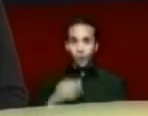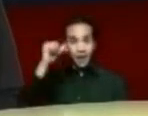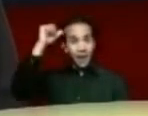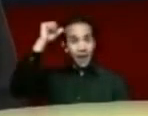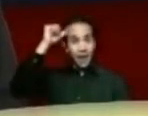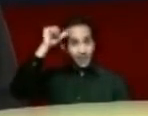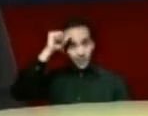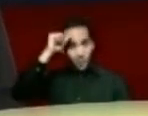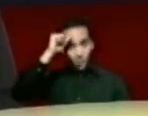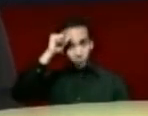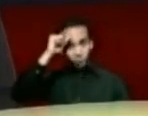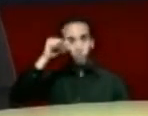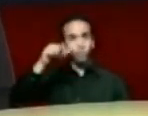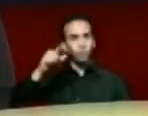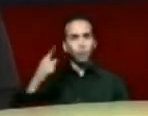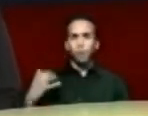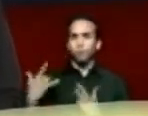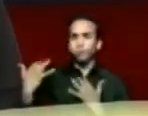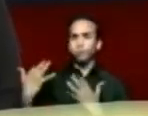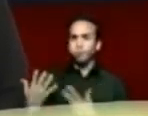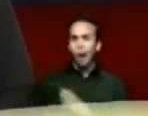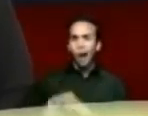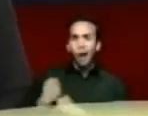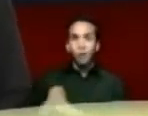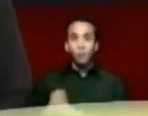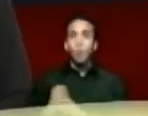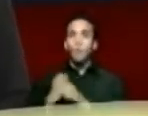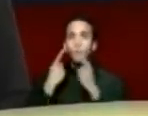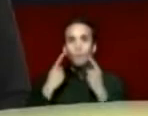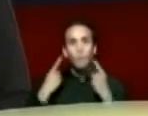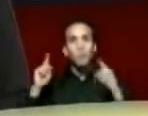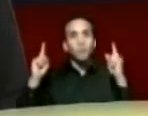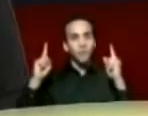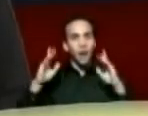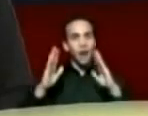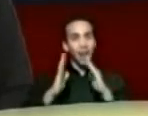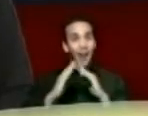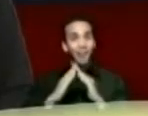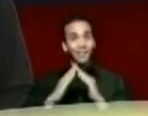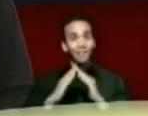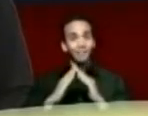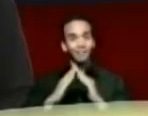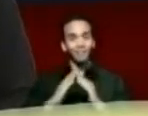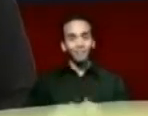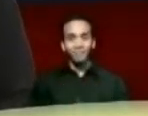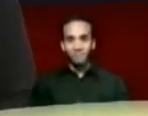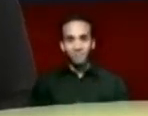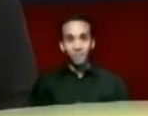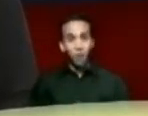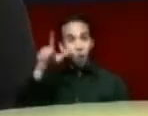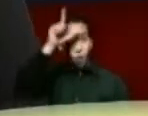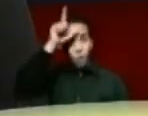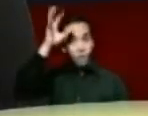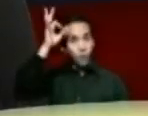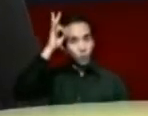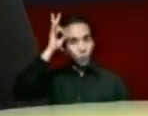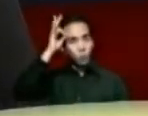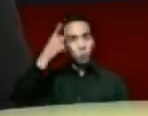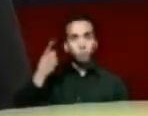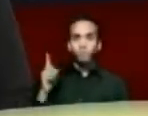tras años de espera, al fin podrán tener techo seguro. En la actividad, Luis Fortuño aprovechó para reaccionar al informe